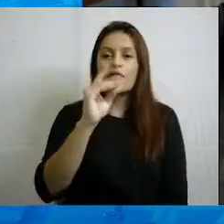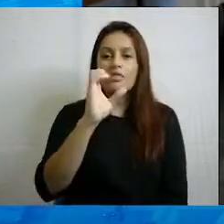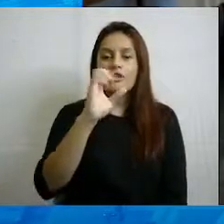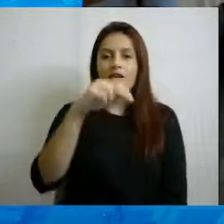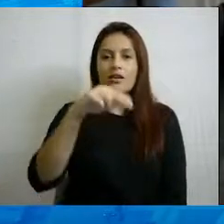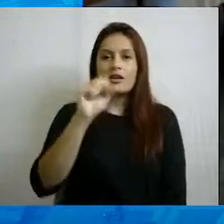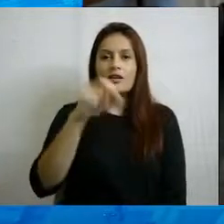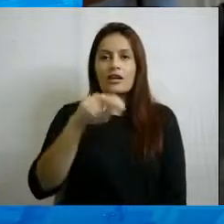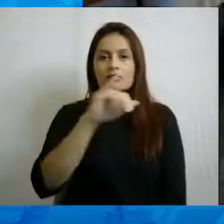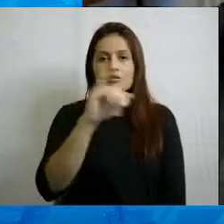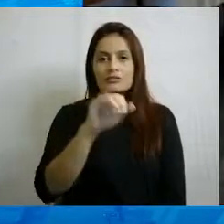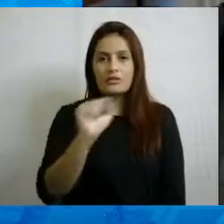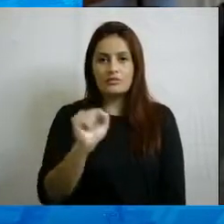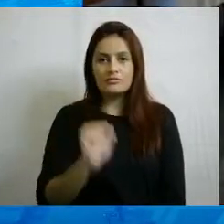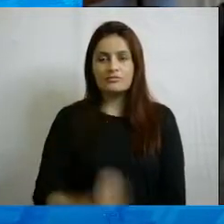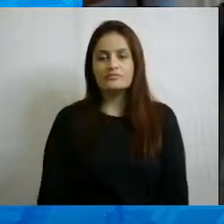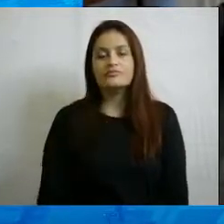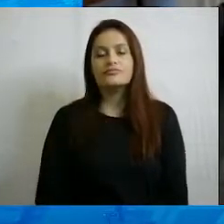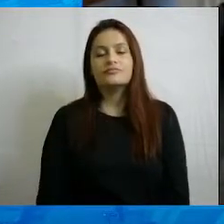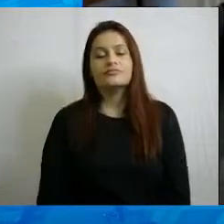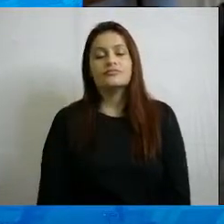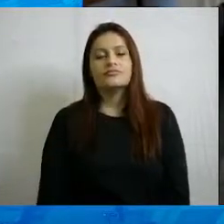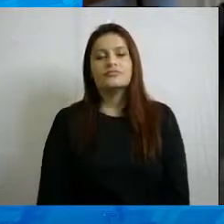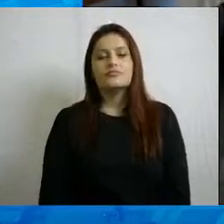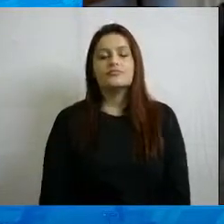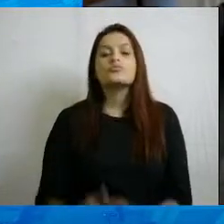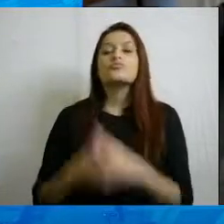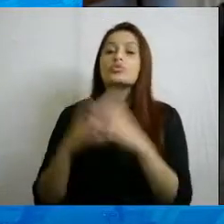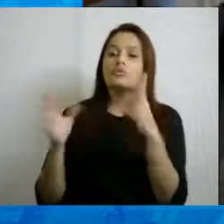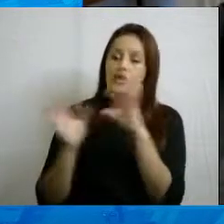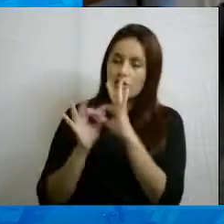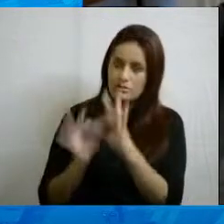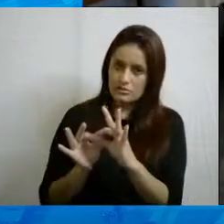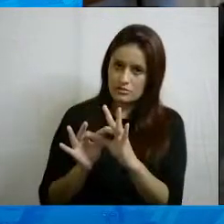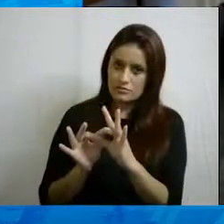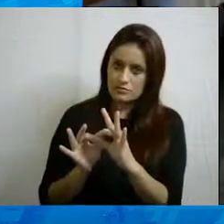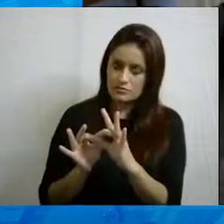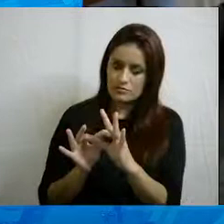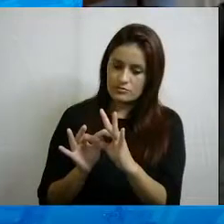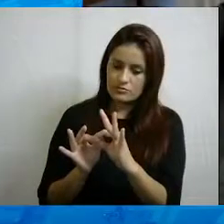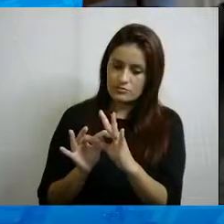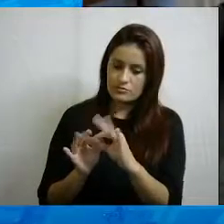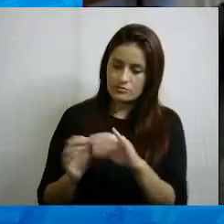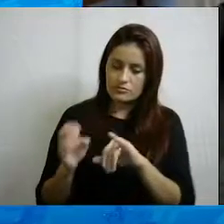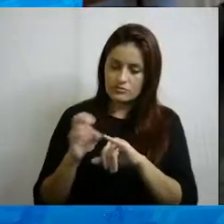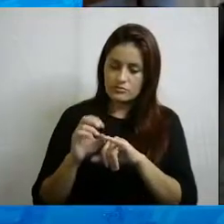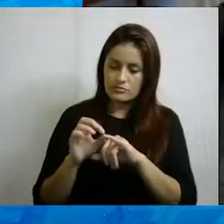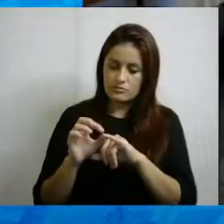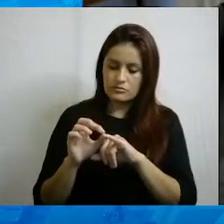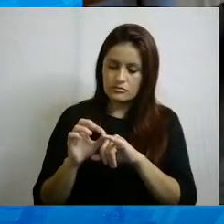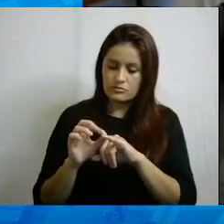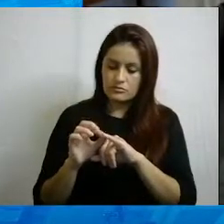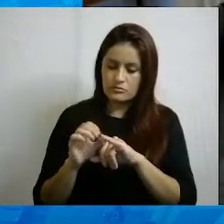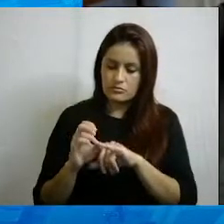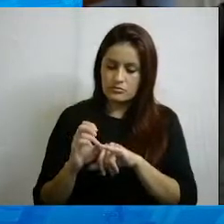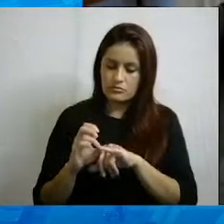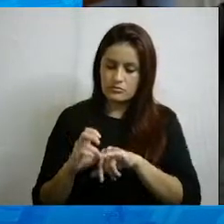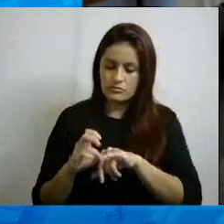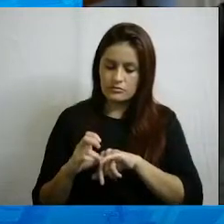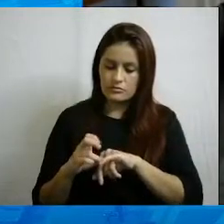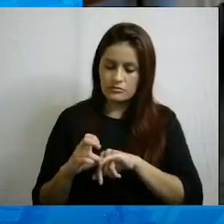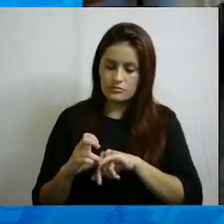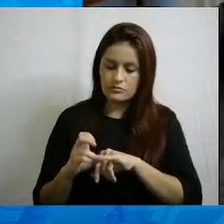estar aquí hoy. Gracias. Muchas gracias, Max, dirigente también,